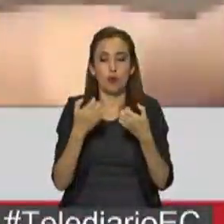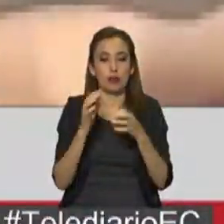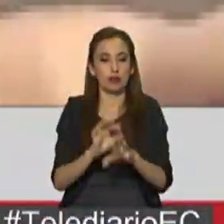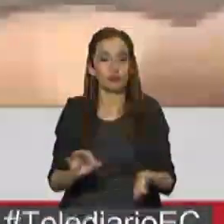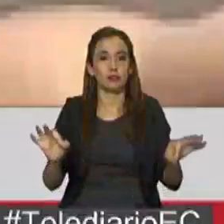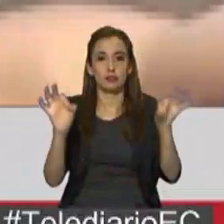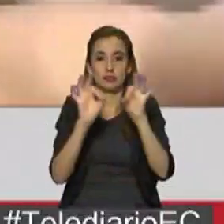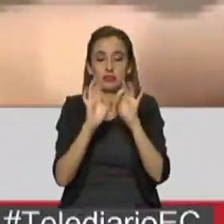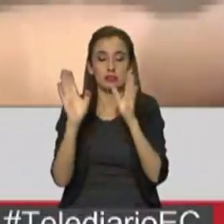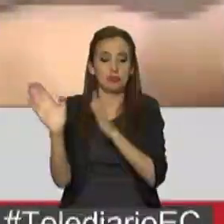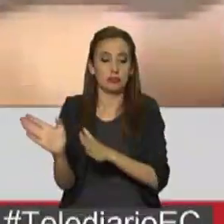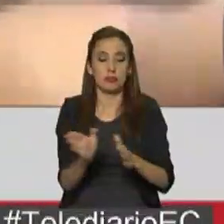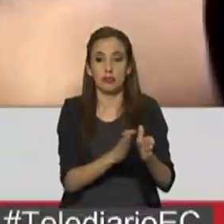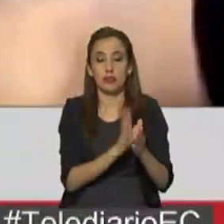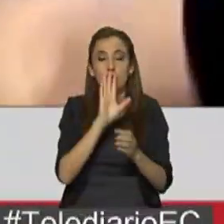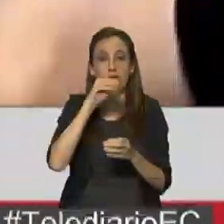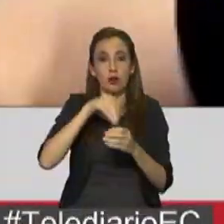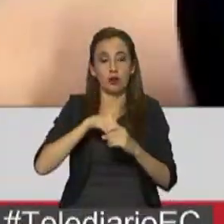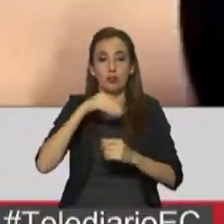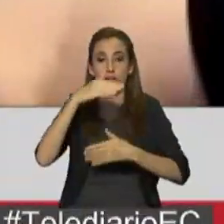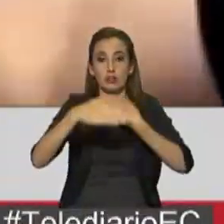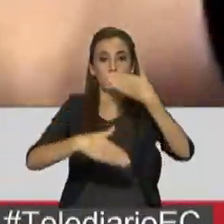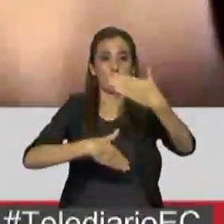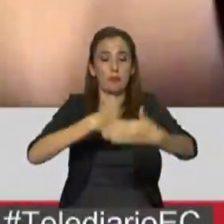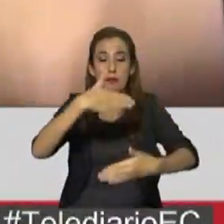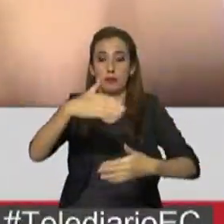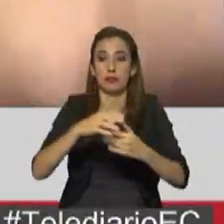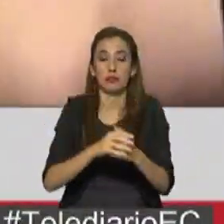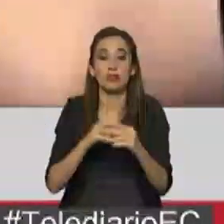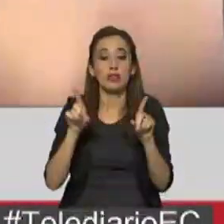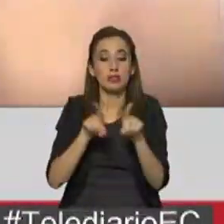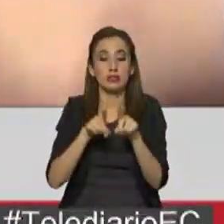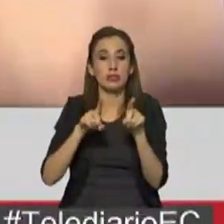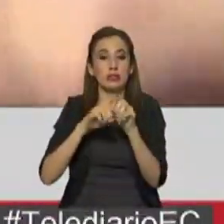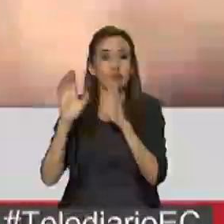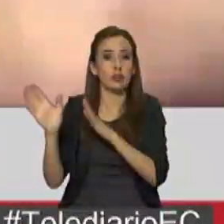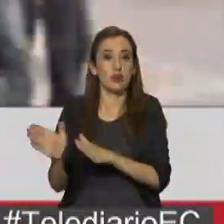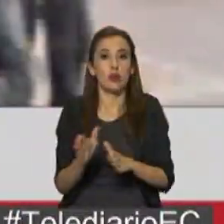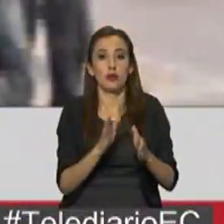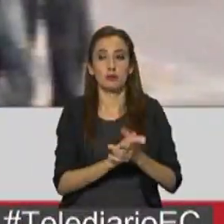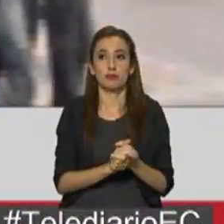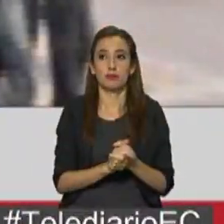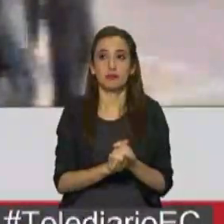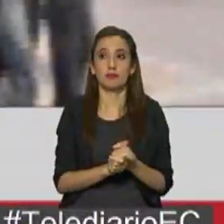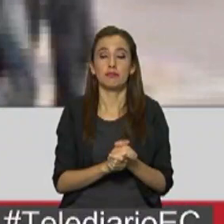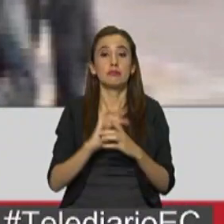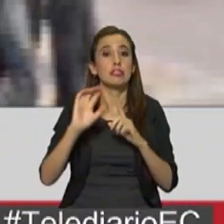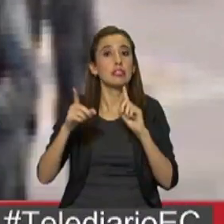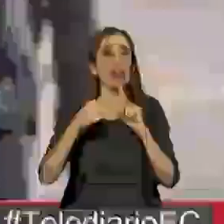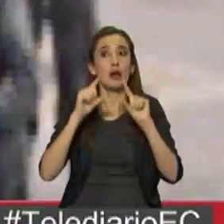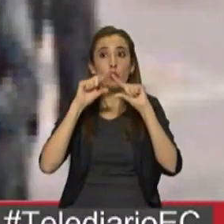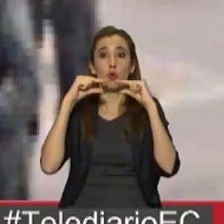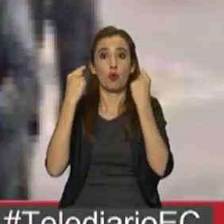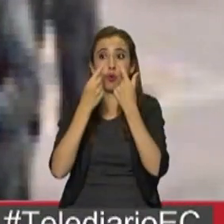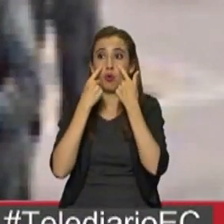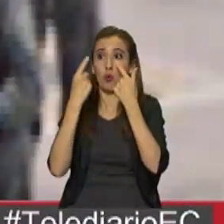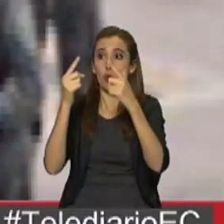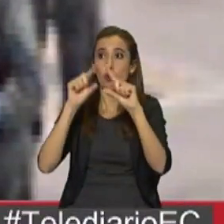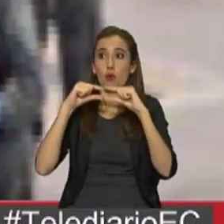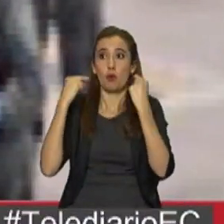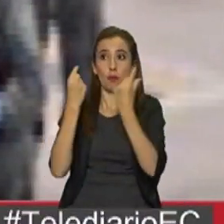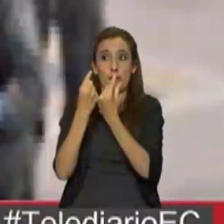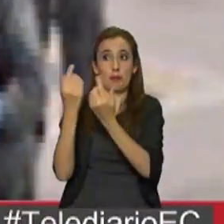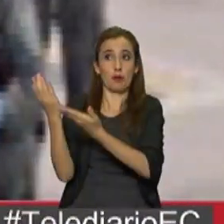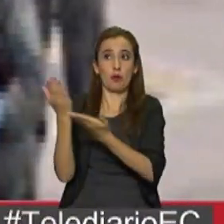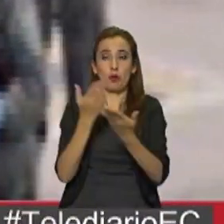tiene ya de personal con tareas específicas en sus frentes este primer contingente militar servir en los